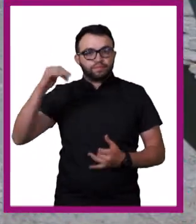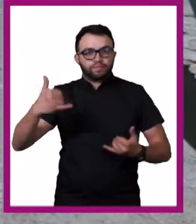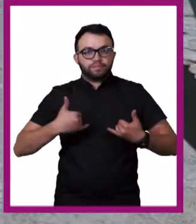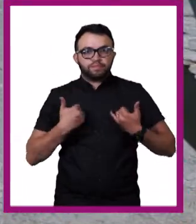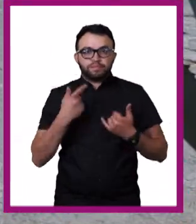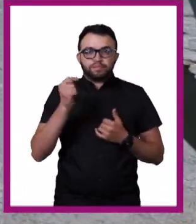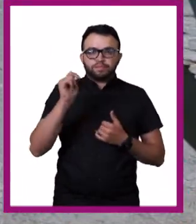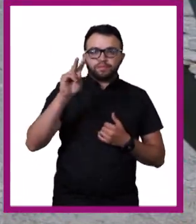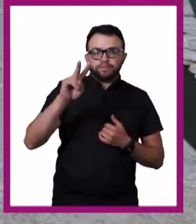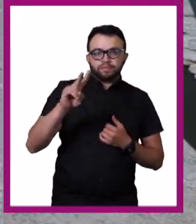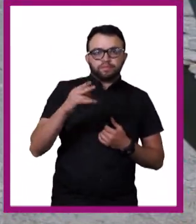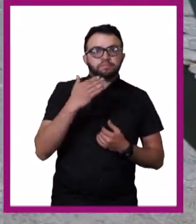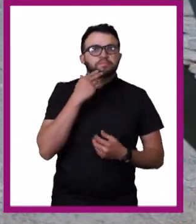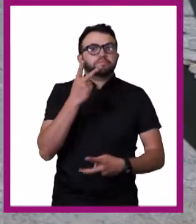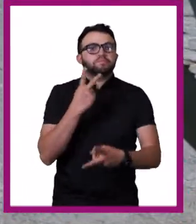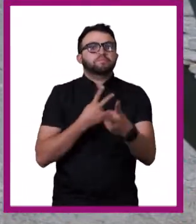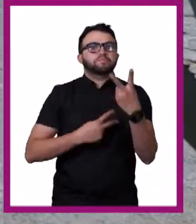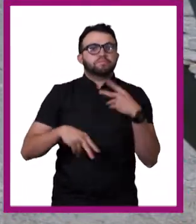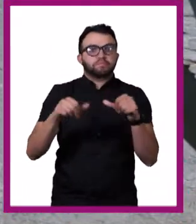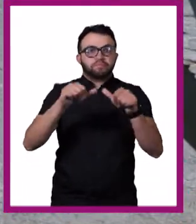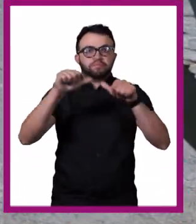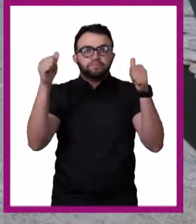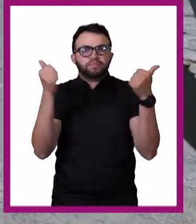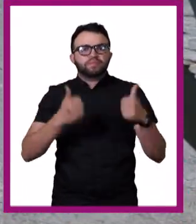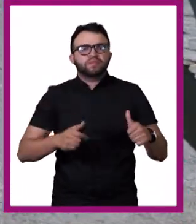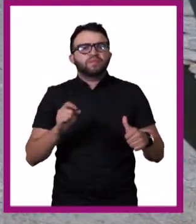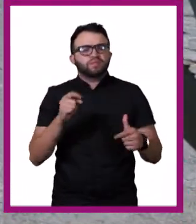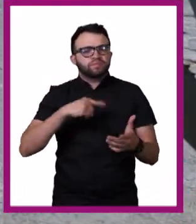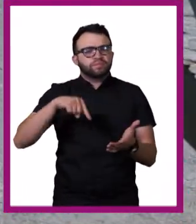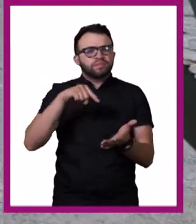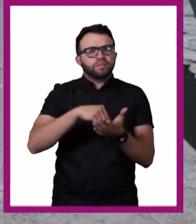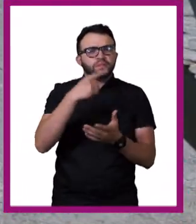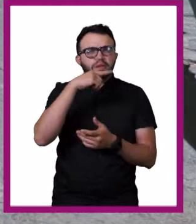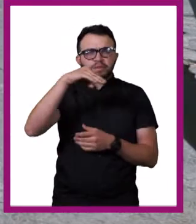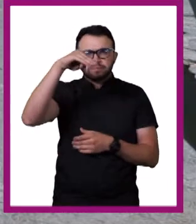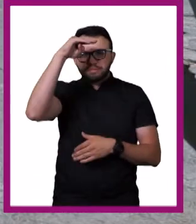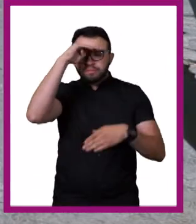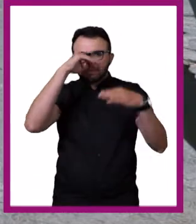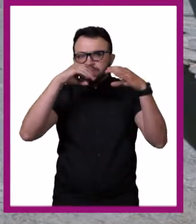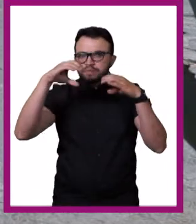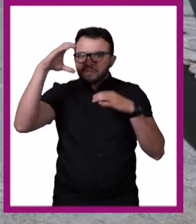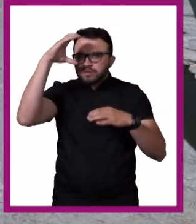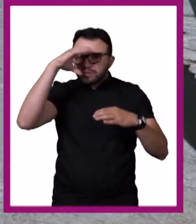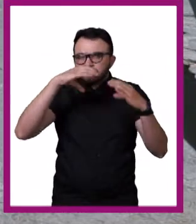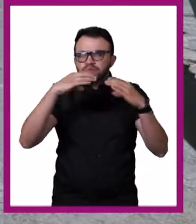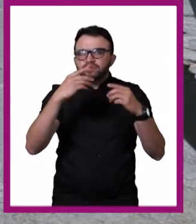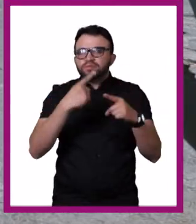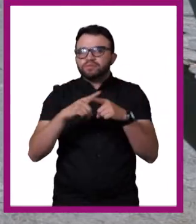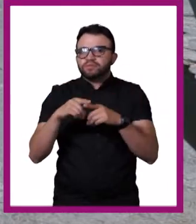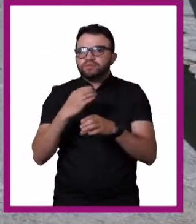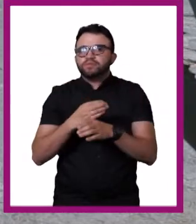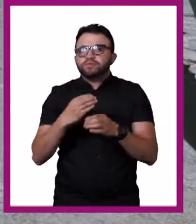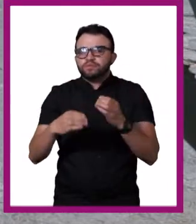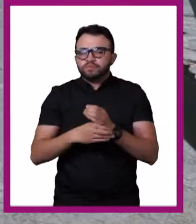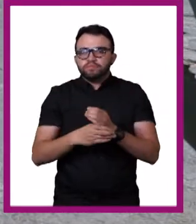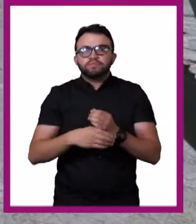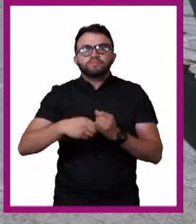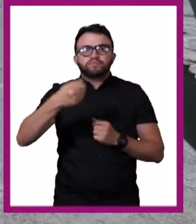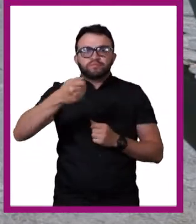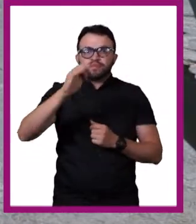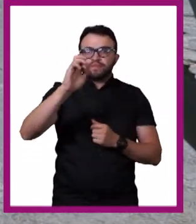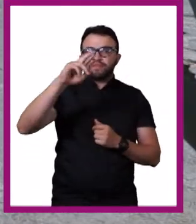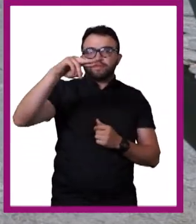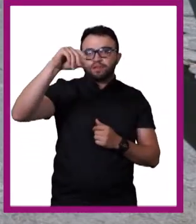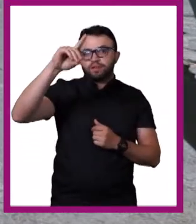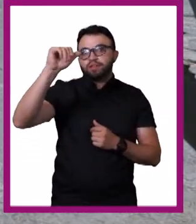jóvenes en TV, bienvenidos a nuestra sección de arte, un espacio de reflexión y construcción del conocimiento. Los saludamos Fernanda y Alfredo. Pues hola, ¿qué